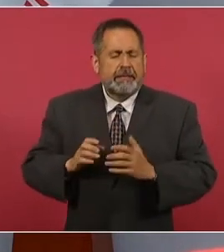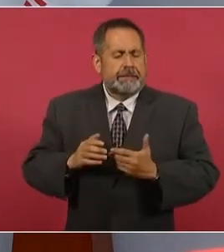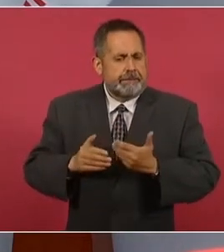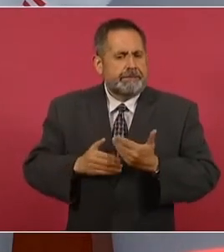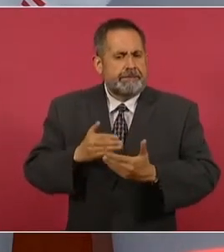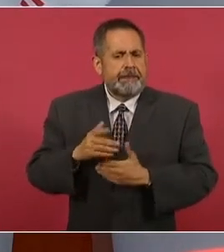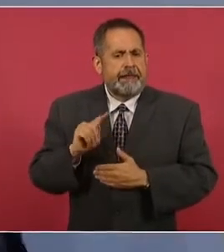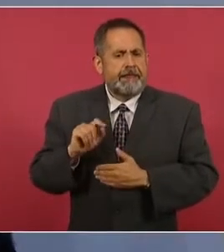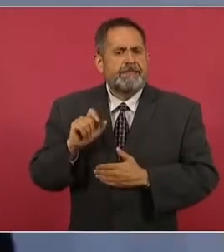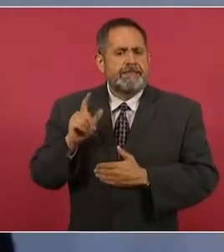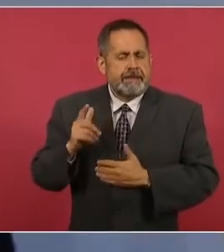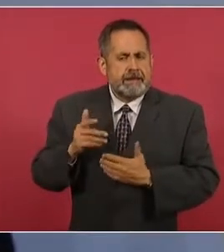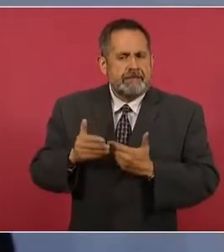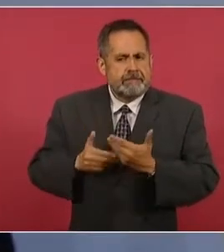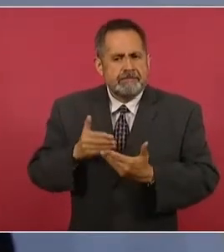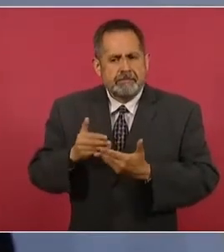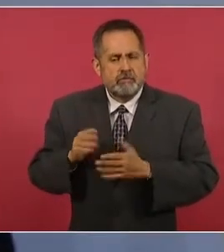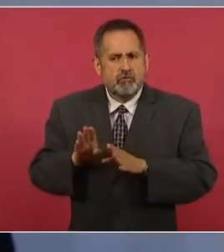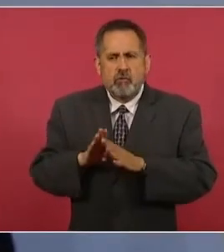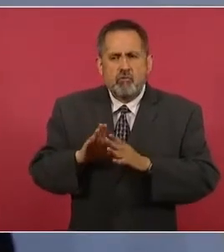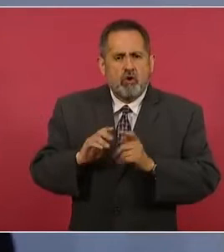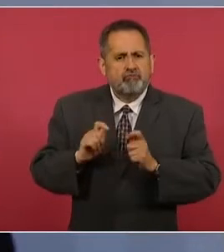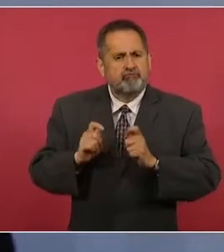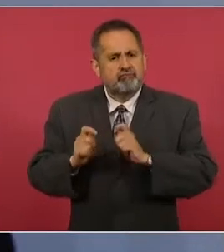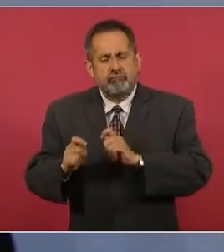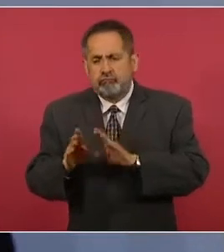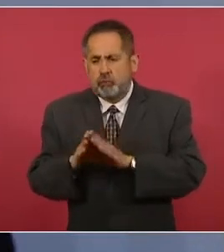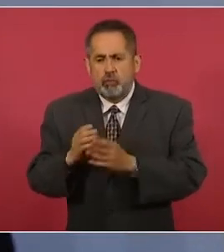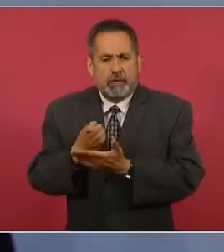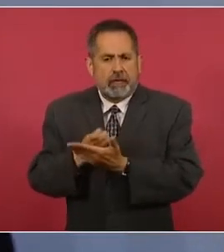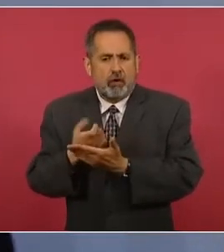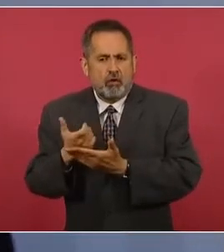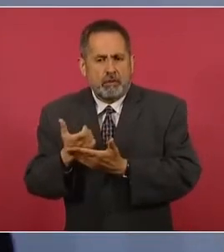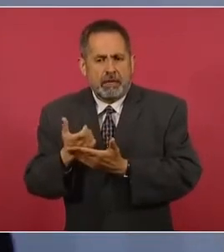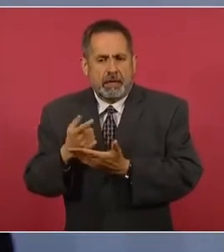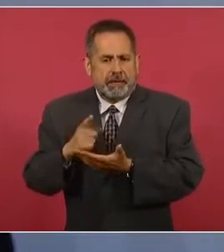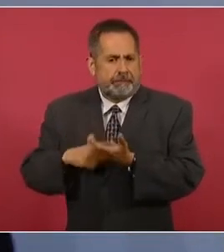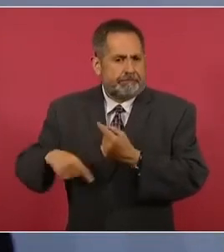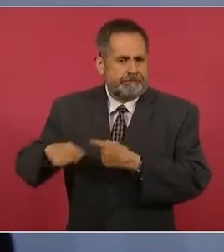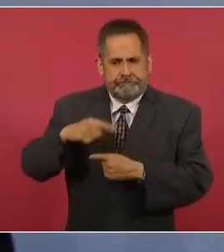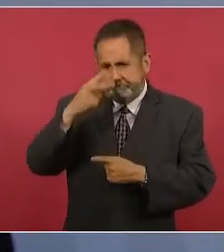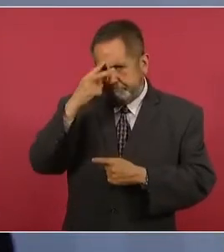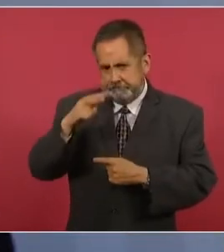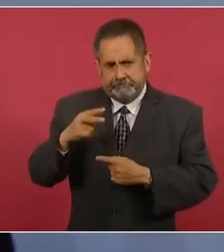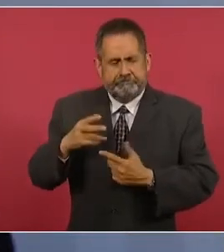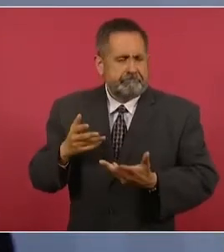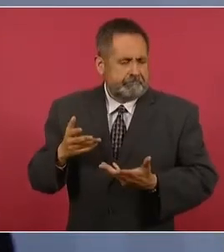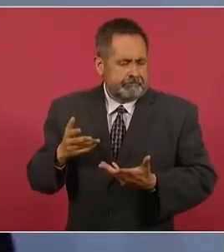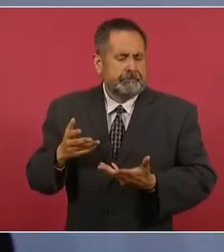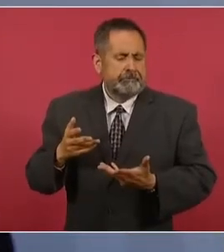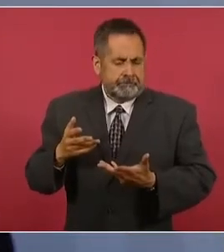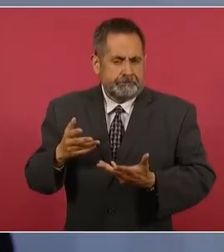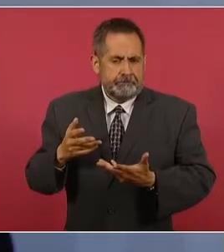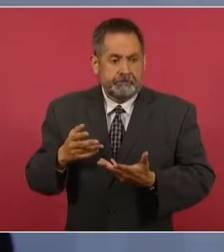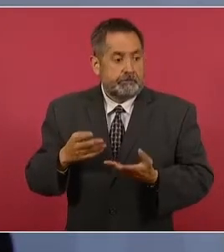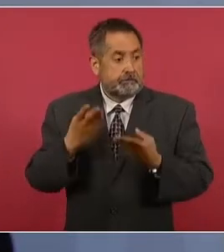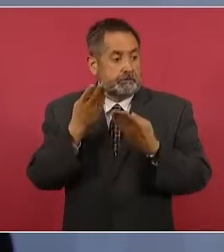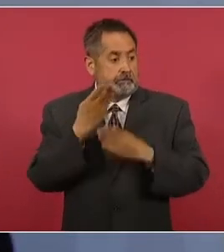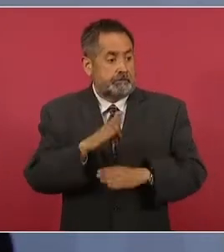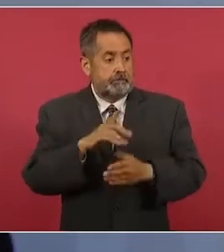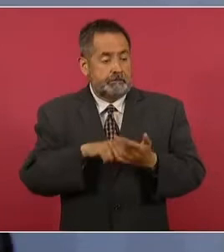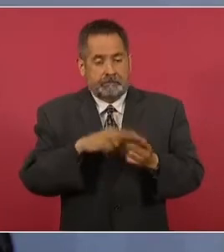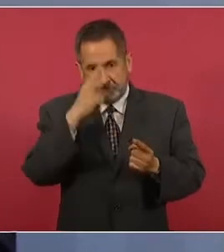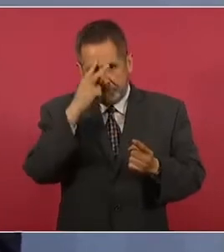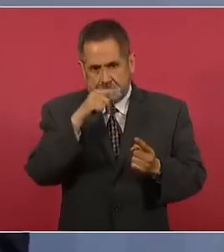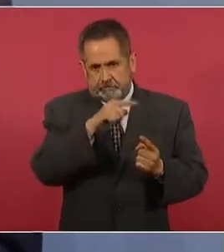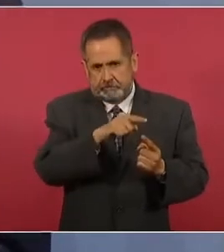cómo se está desenvolviendo la economía de nuestro país. En el caso del Banco de México hay